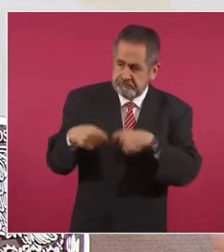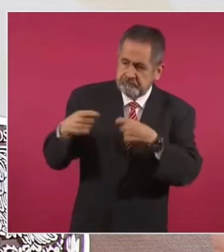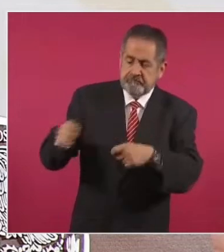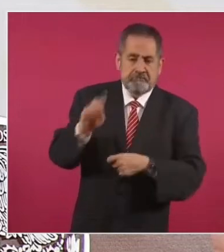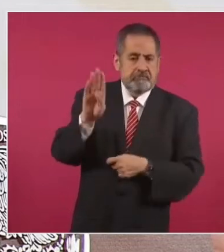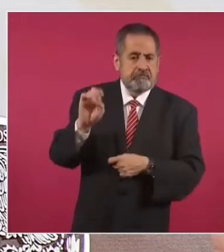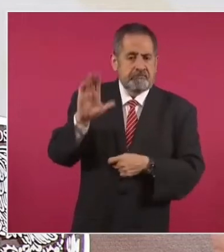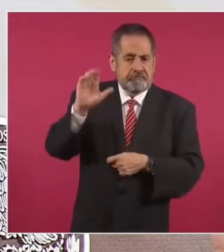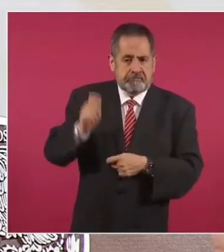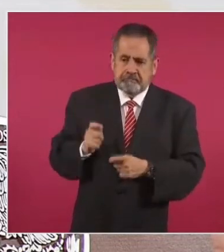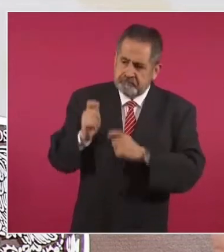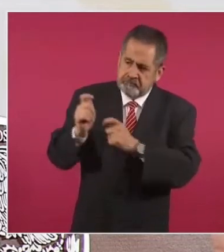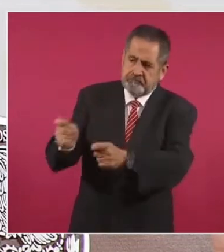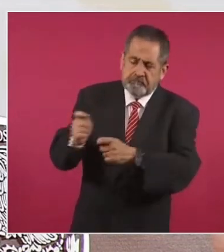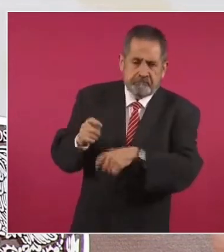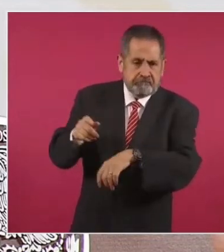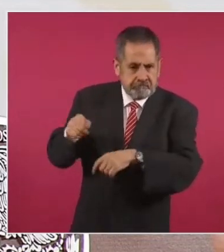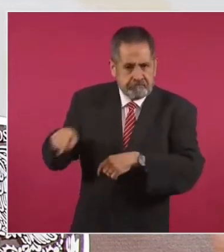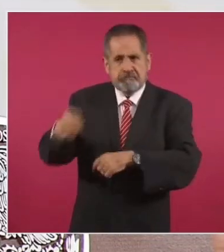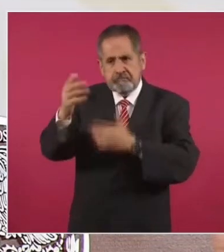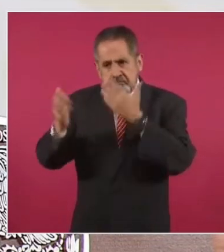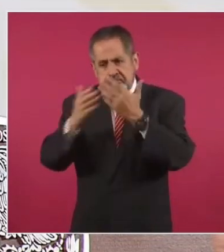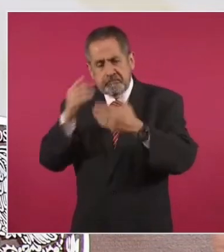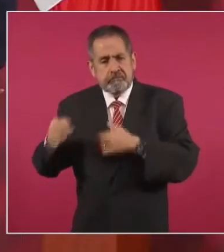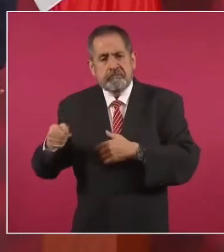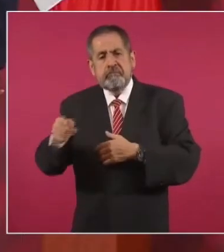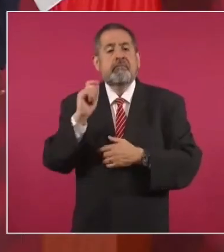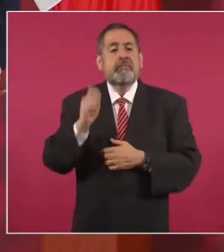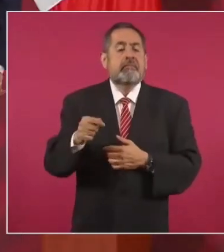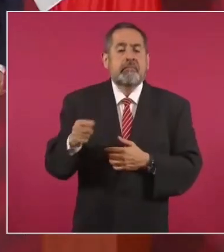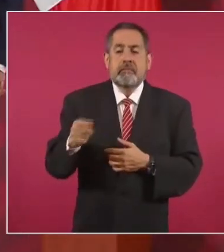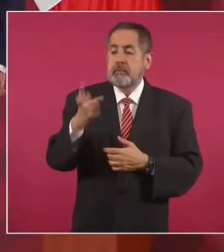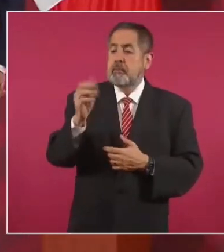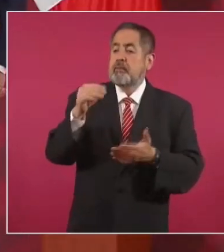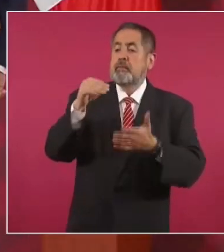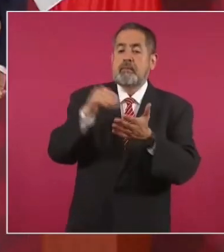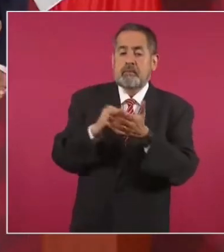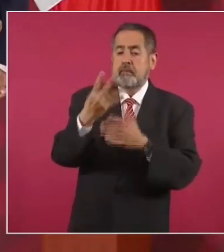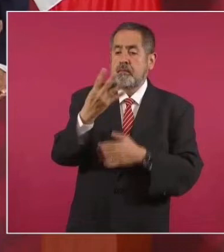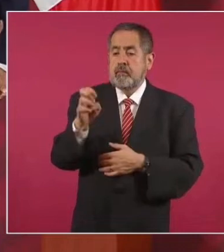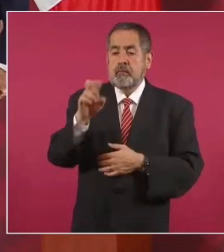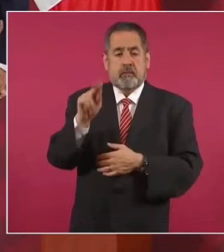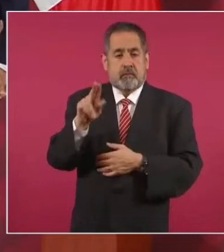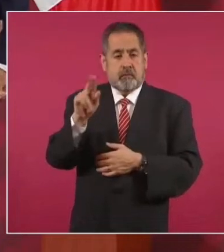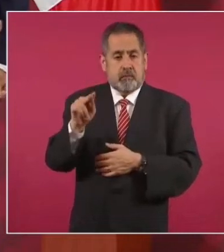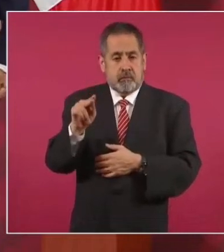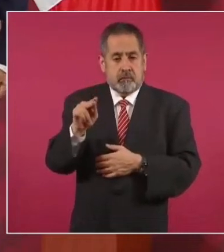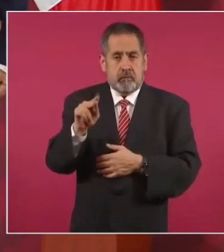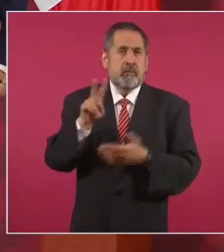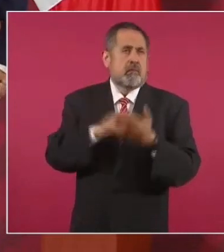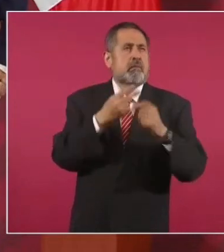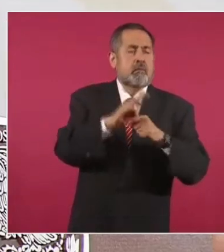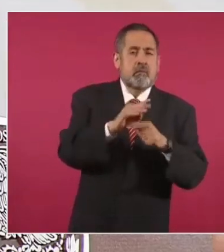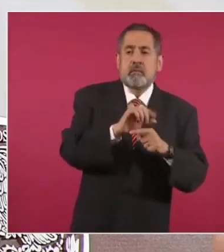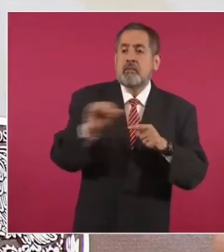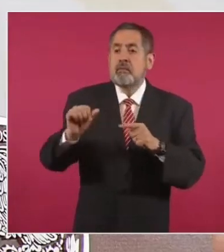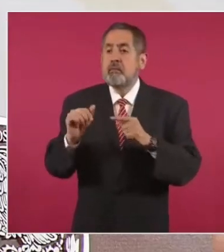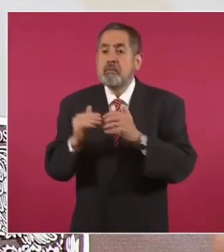en las instituciones públicas, pasamos de 9,480 en 2019 a